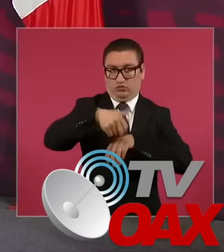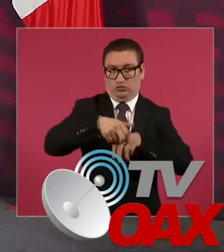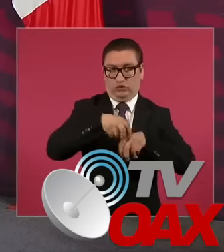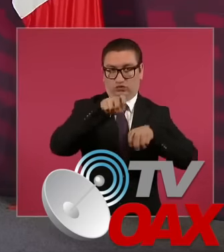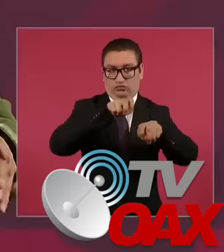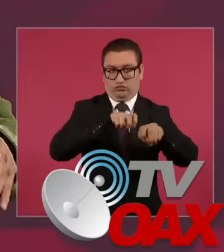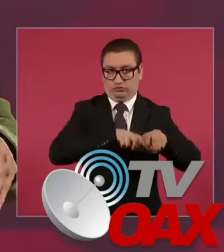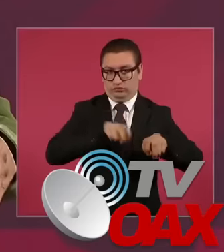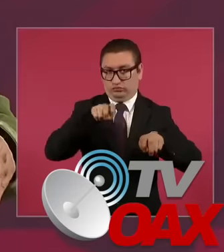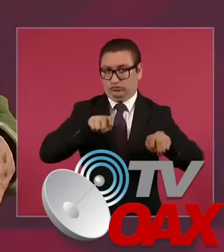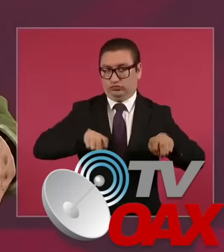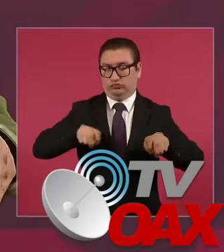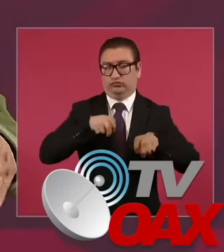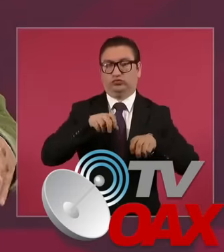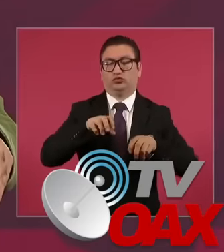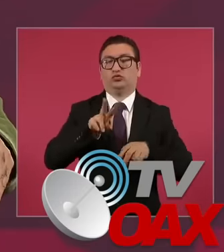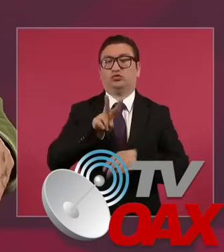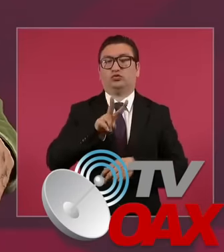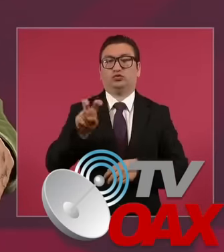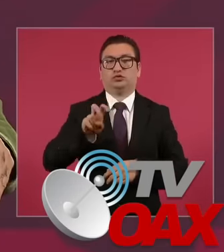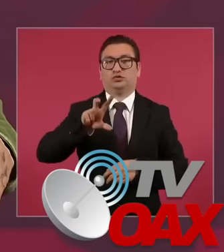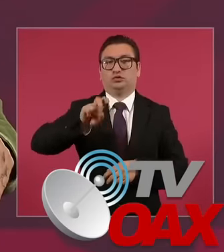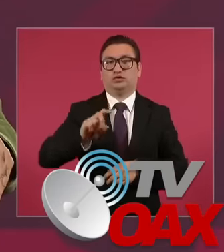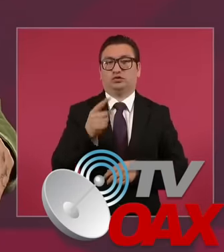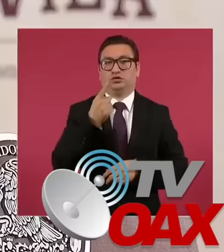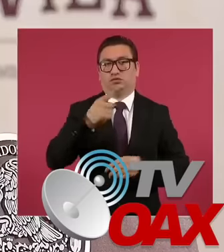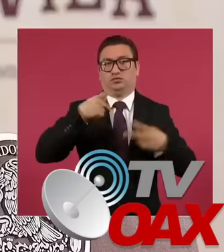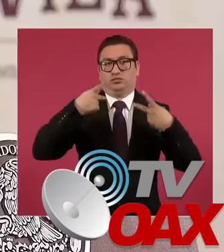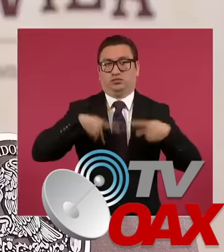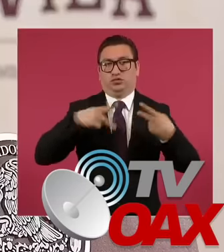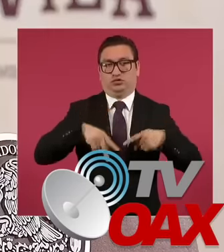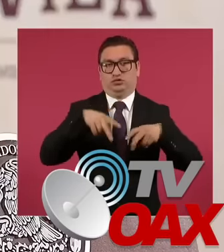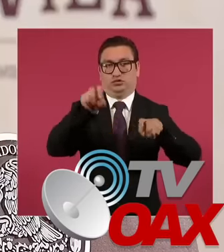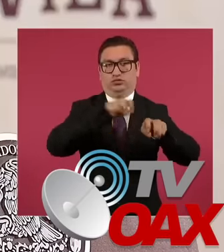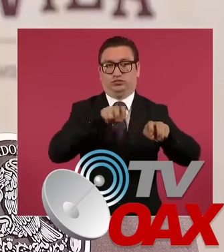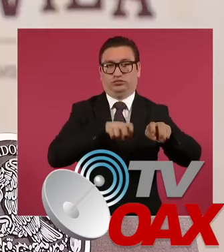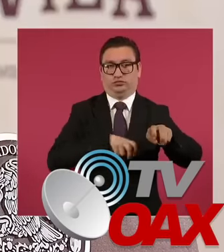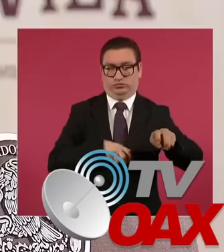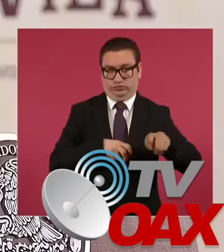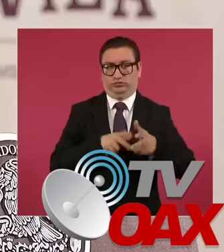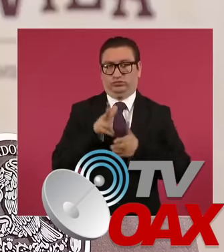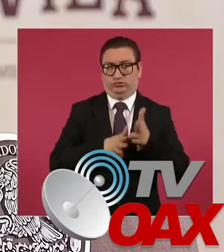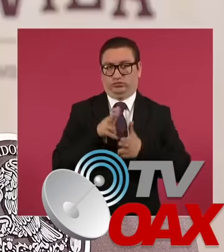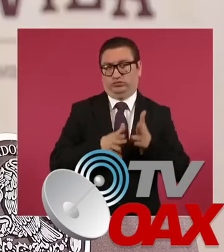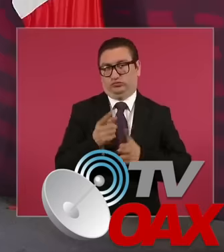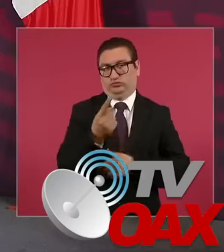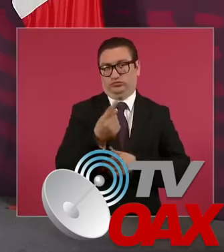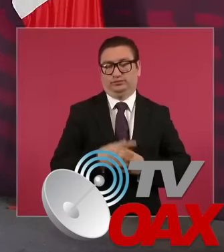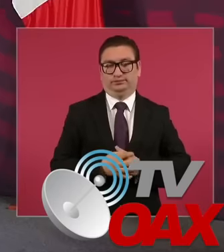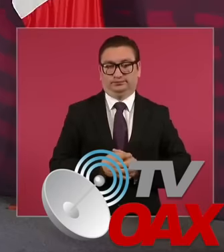asientos numerados. Son 231 pasajeros los que se pueden trasladar en un tren.